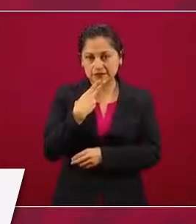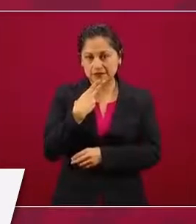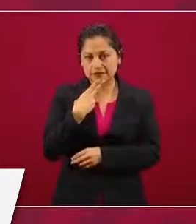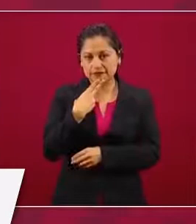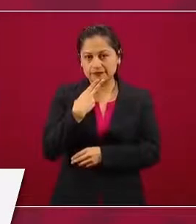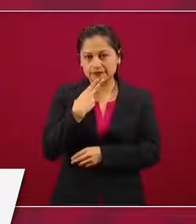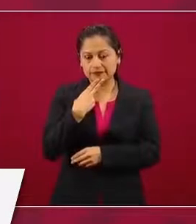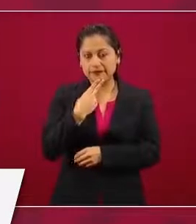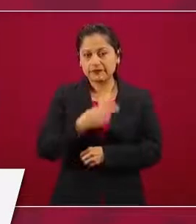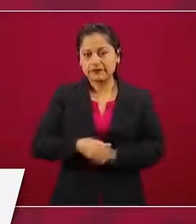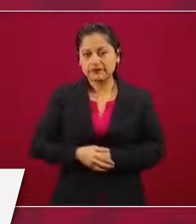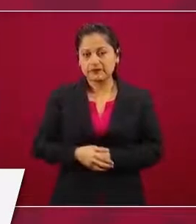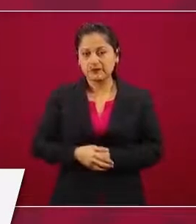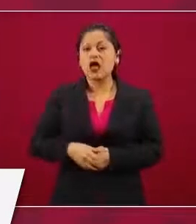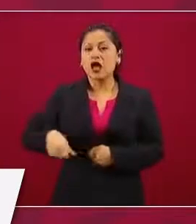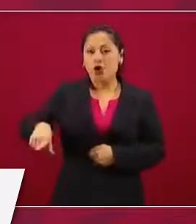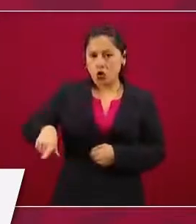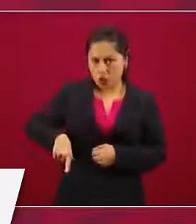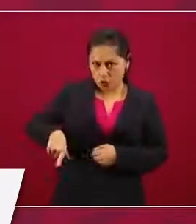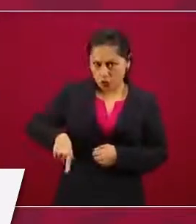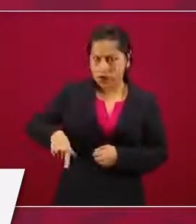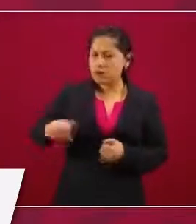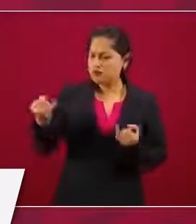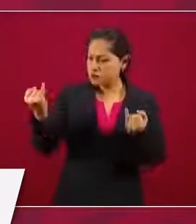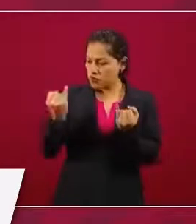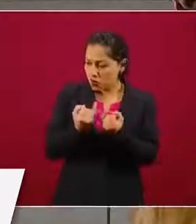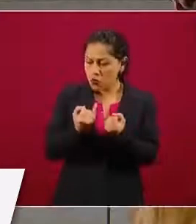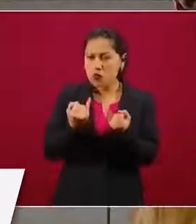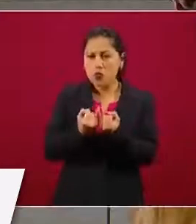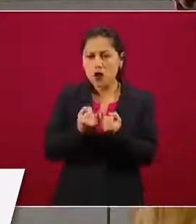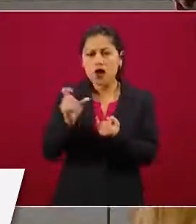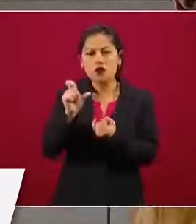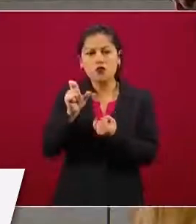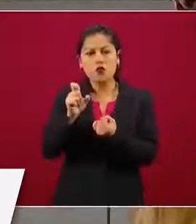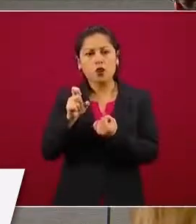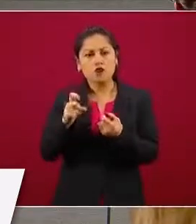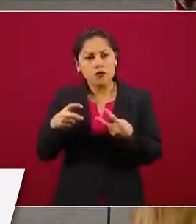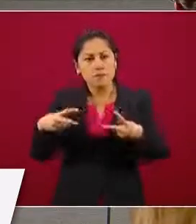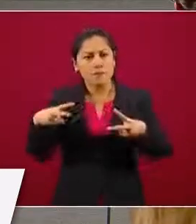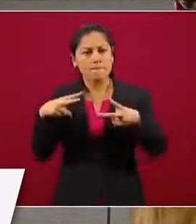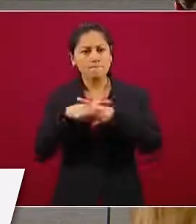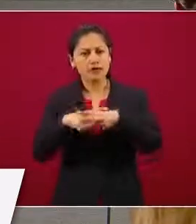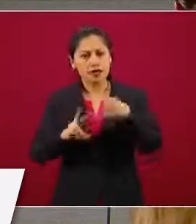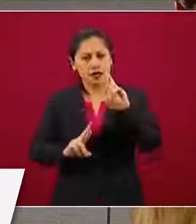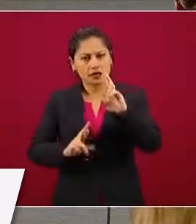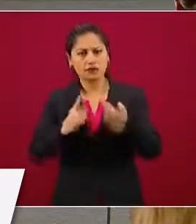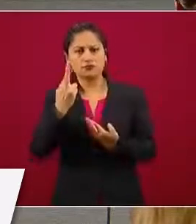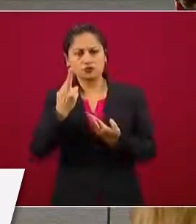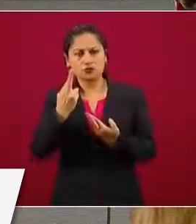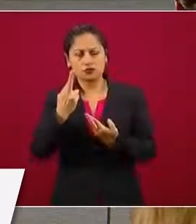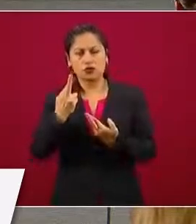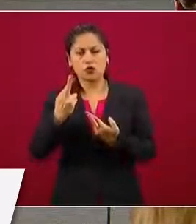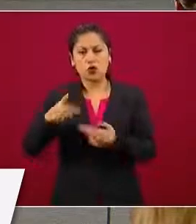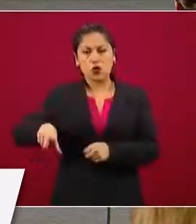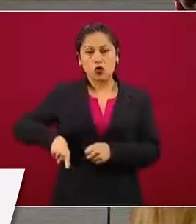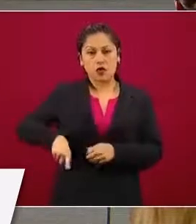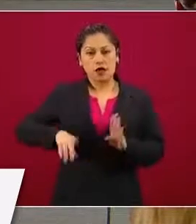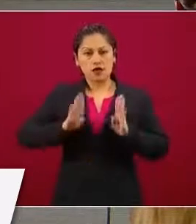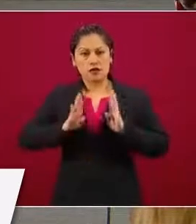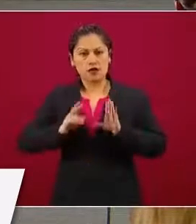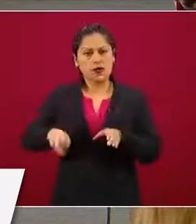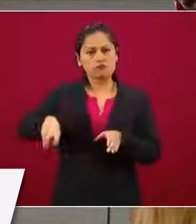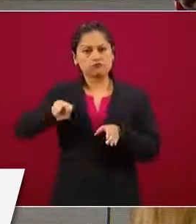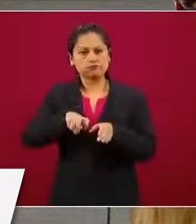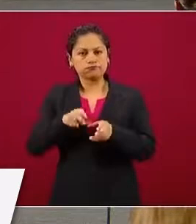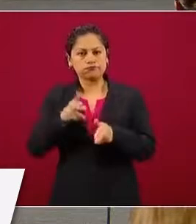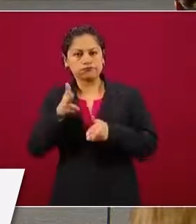y también el gobierno enfrentaba a los revolucionarios en los trenes que salían